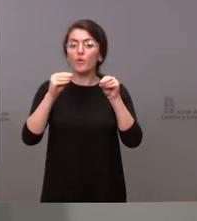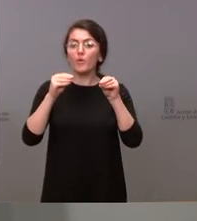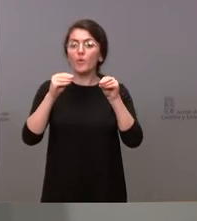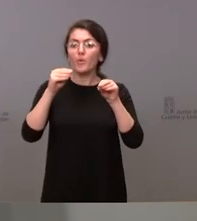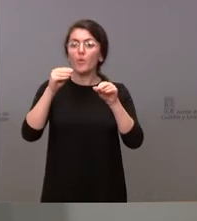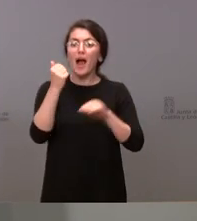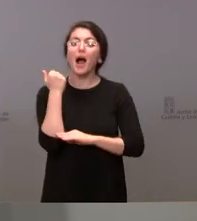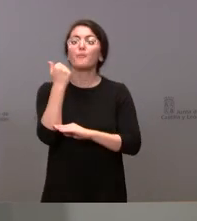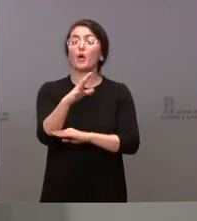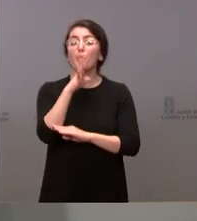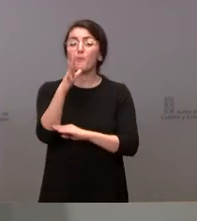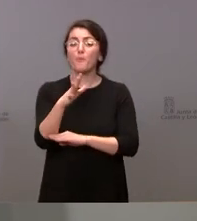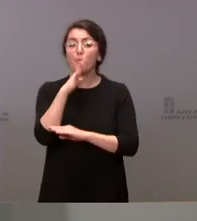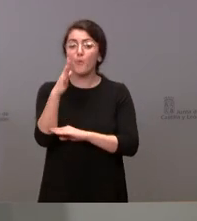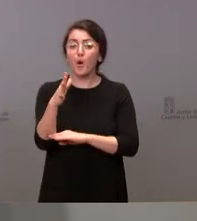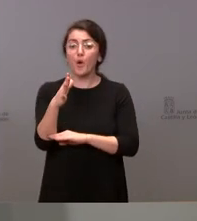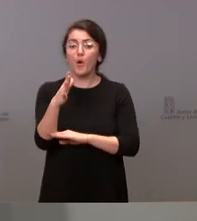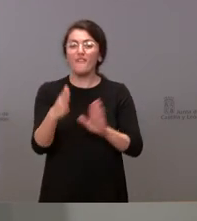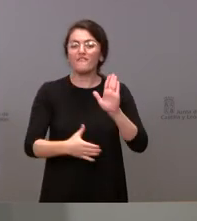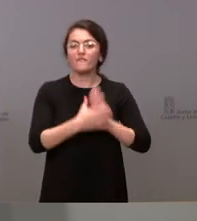error de una procuradora del PP,